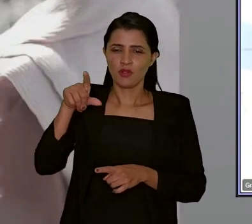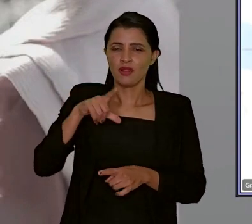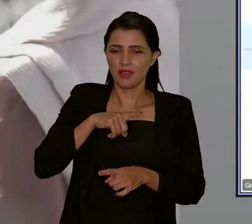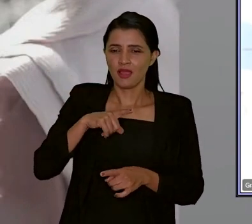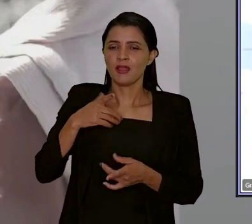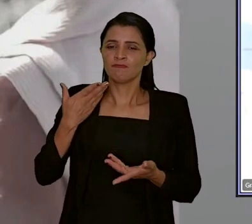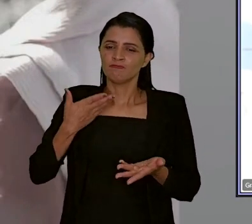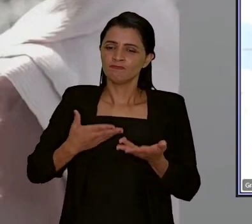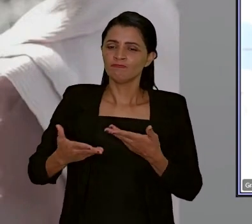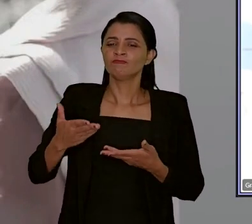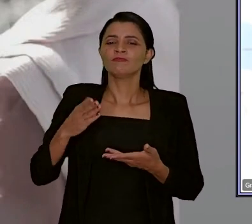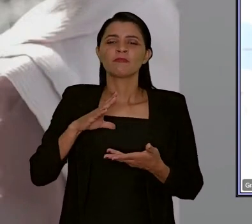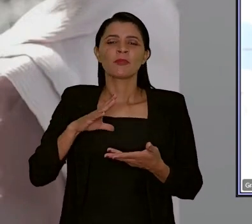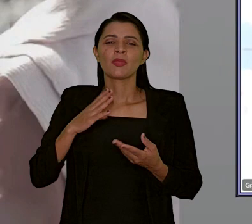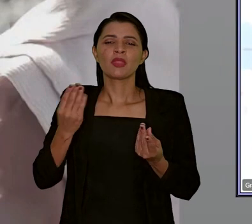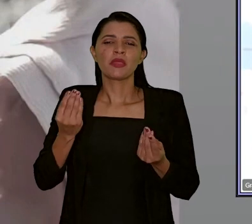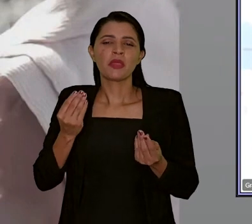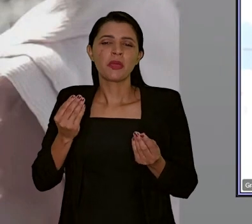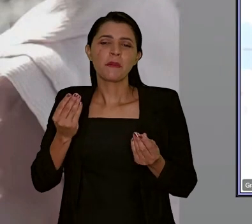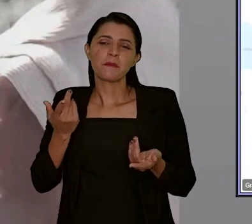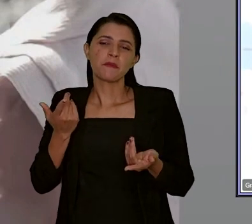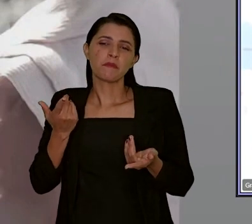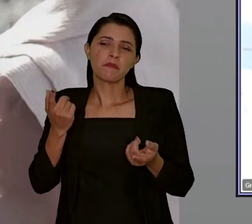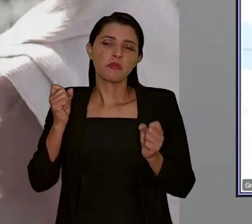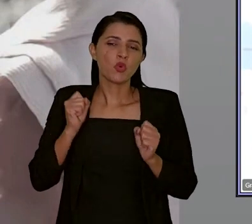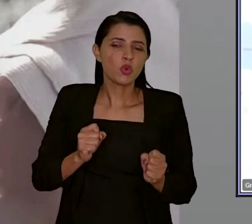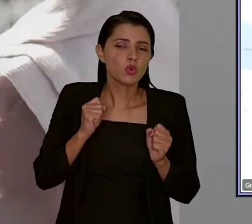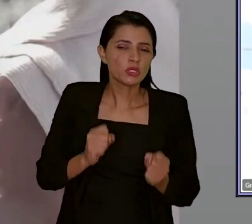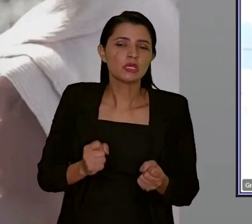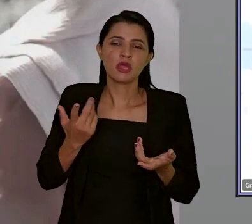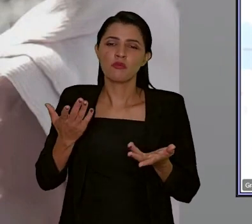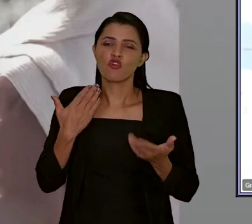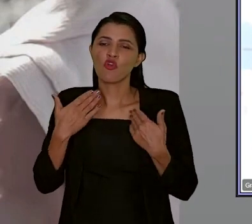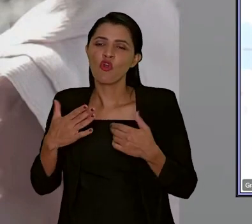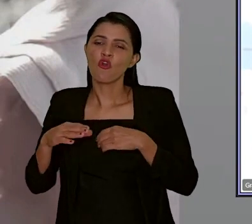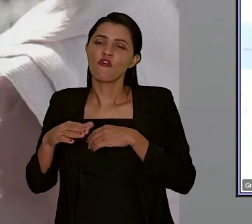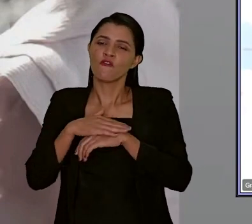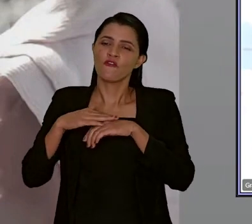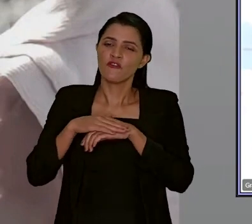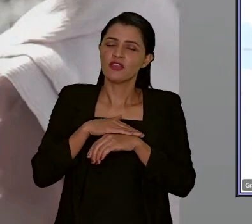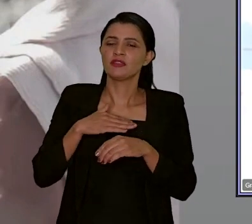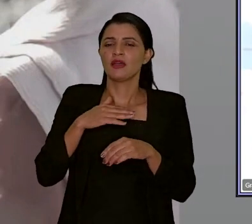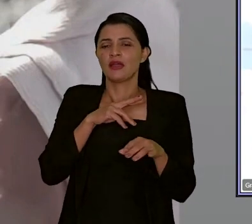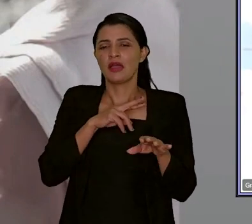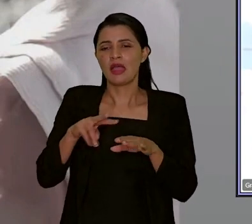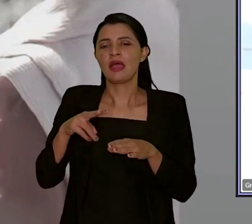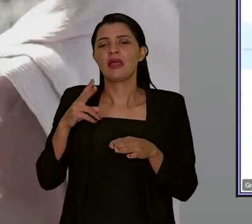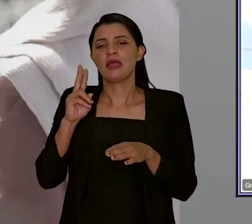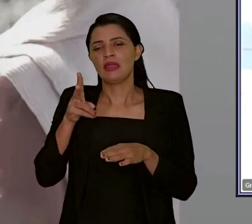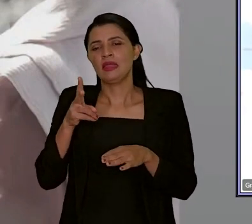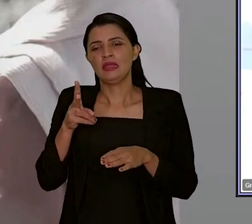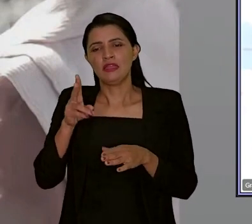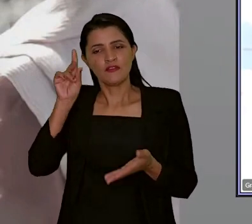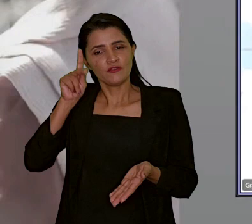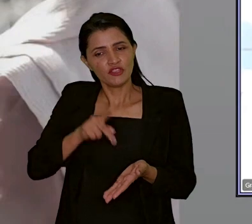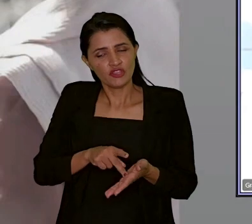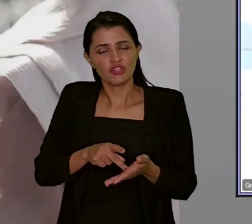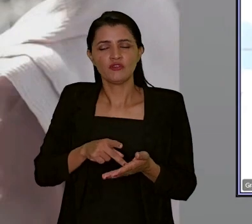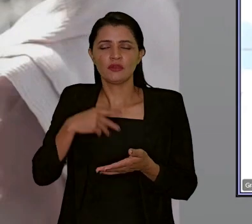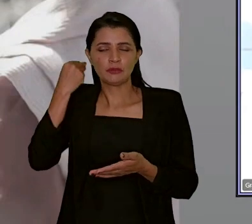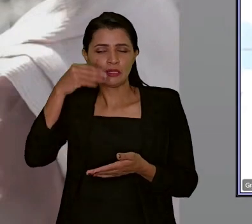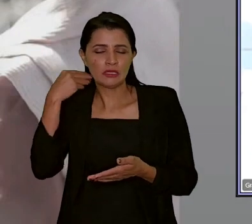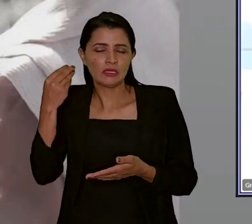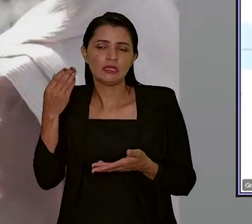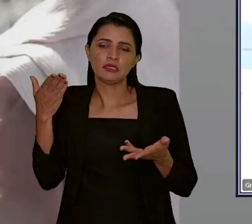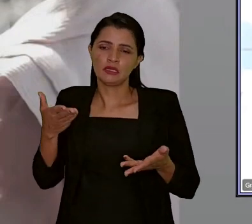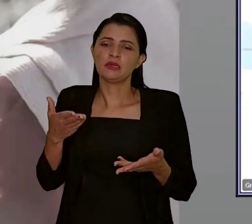hace poder, digamos, conversar y hacer una conversación útil y efectiva. Esto nos